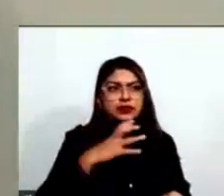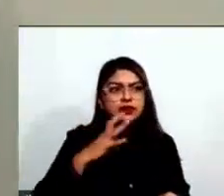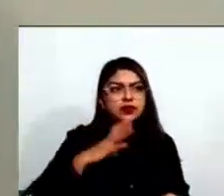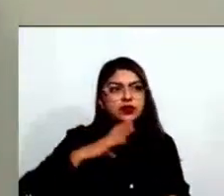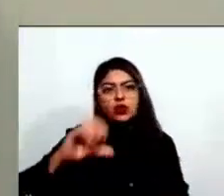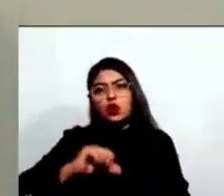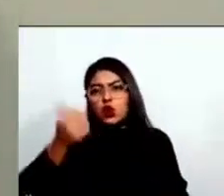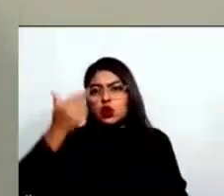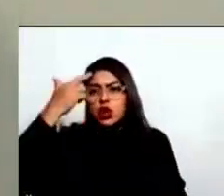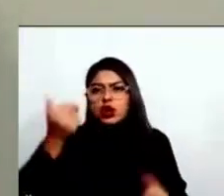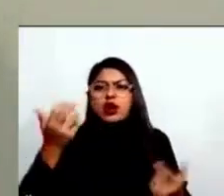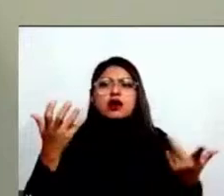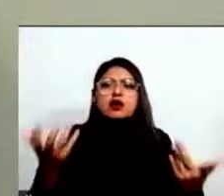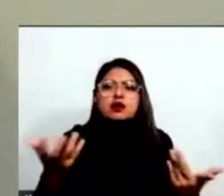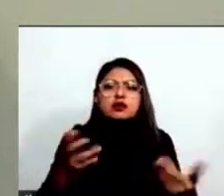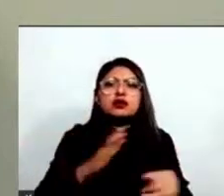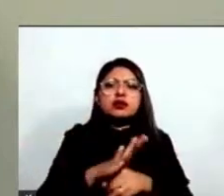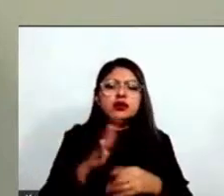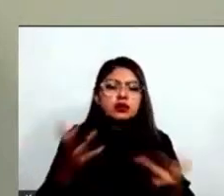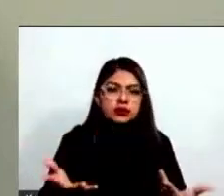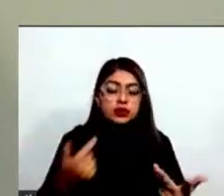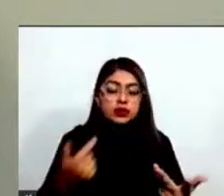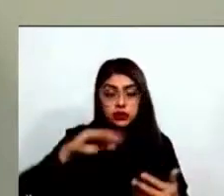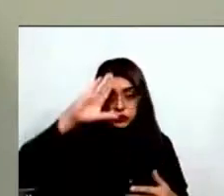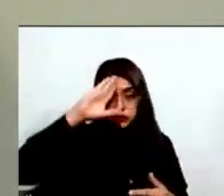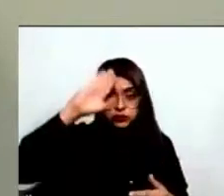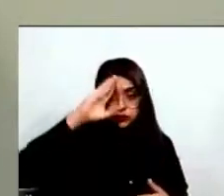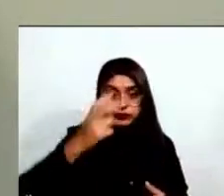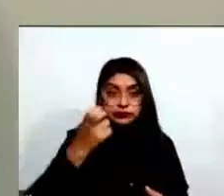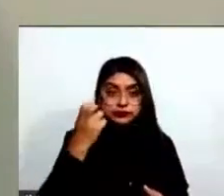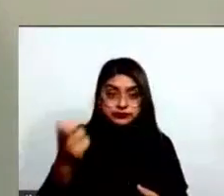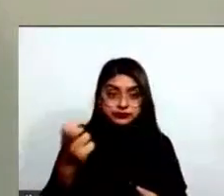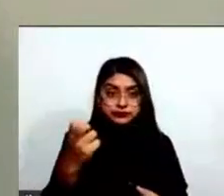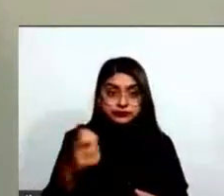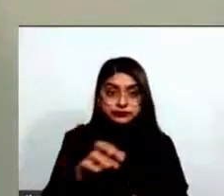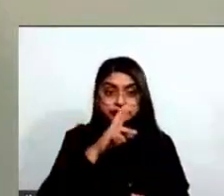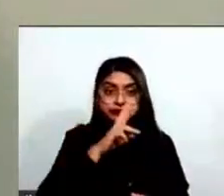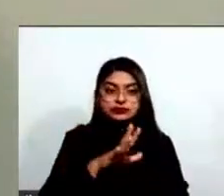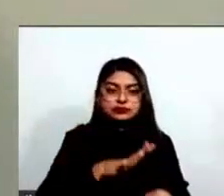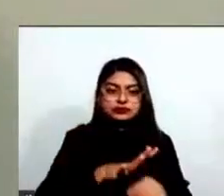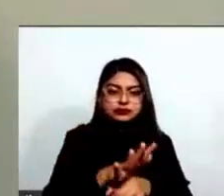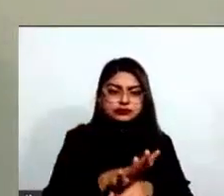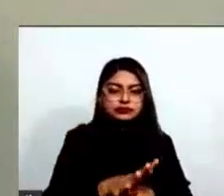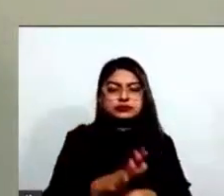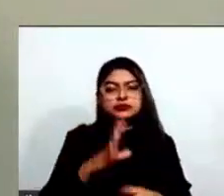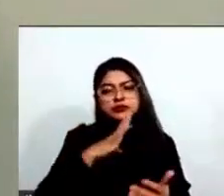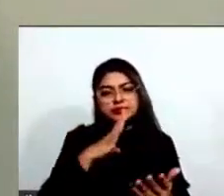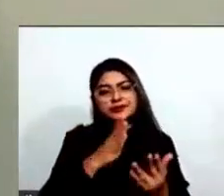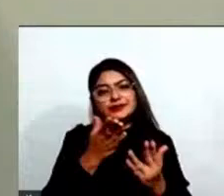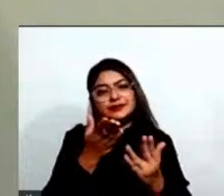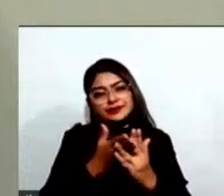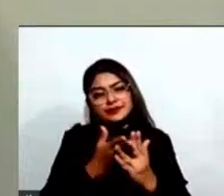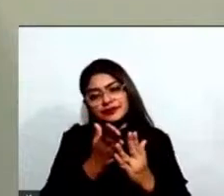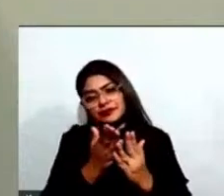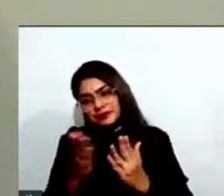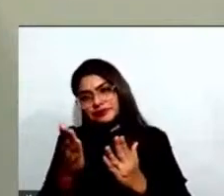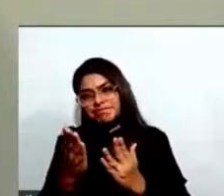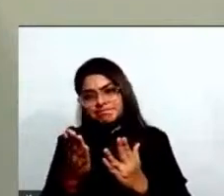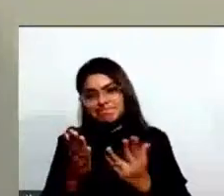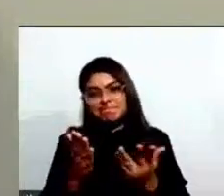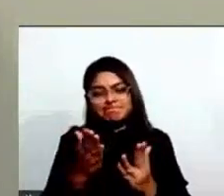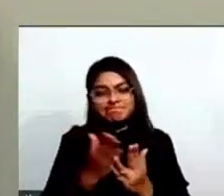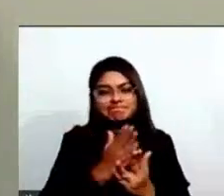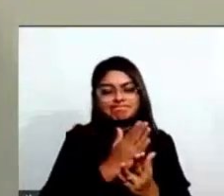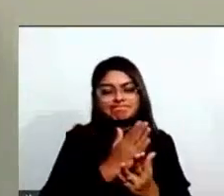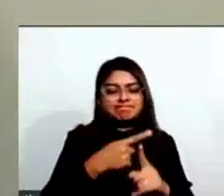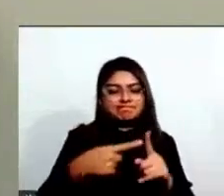me parece que la respuesta se encuentra en algún punto a la mitad. Resulta innegable que en